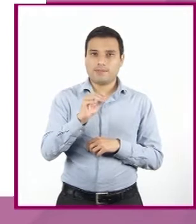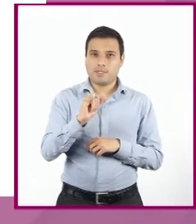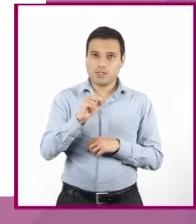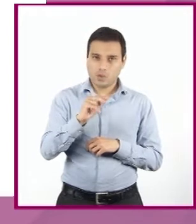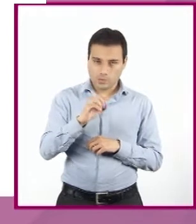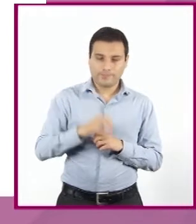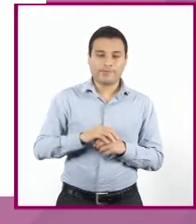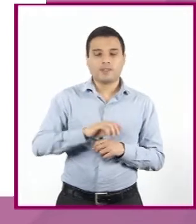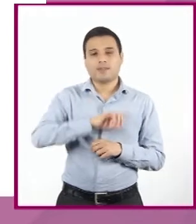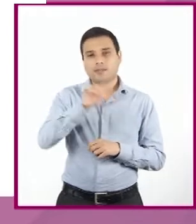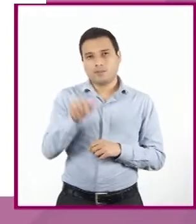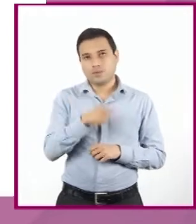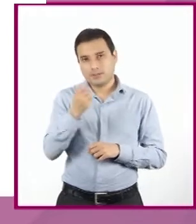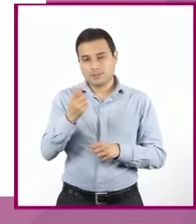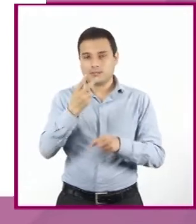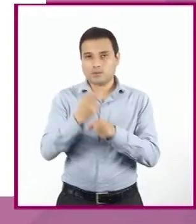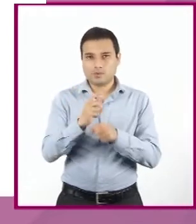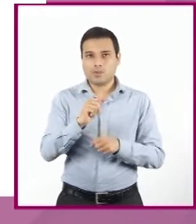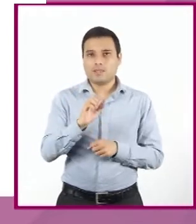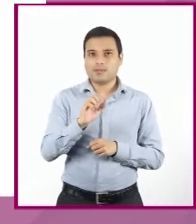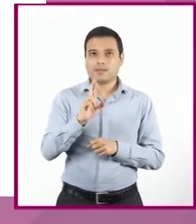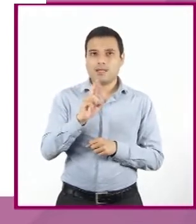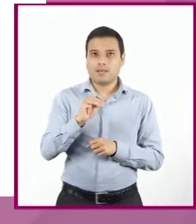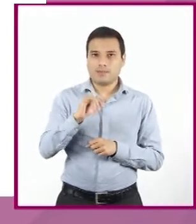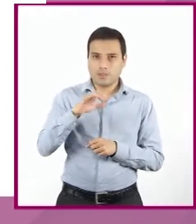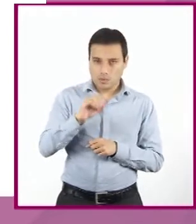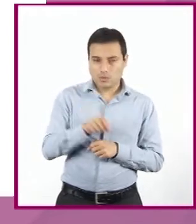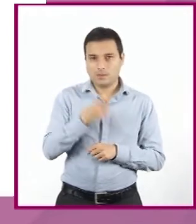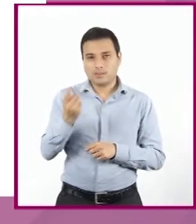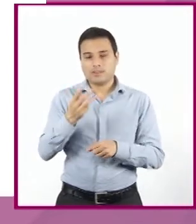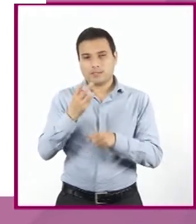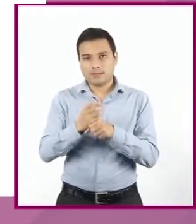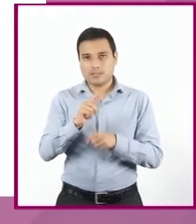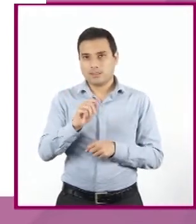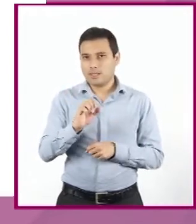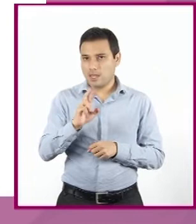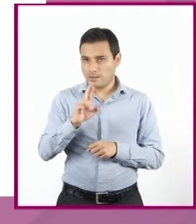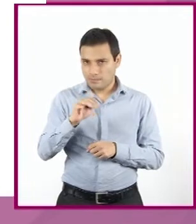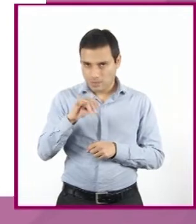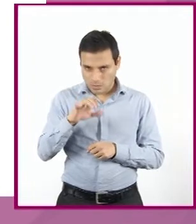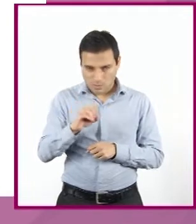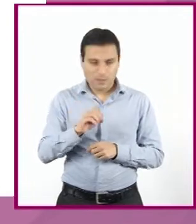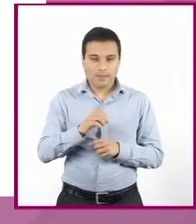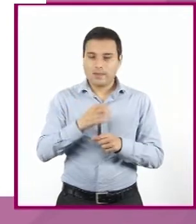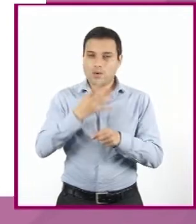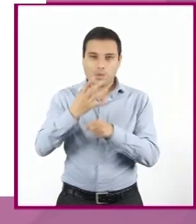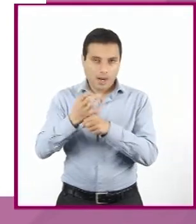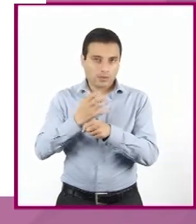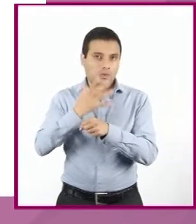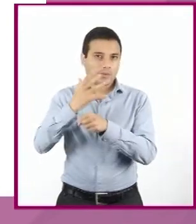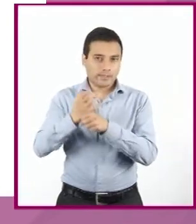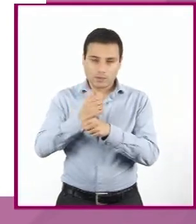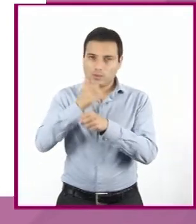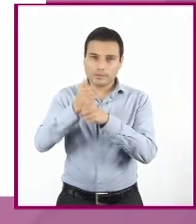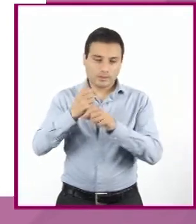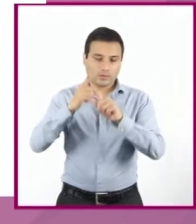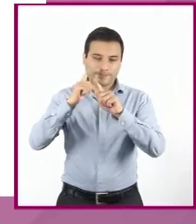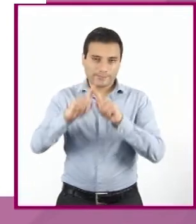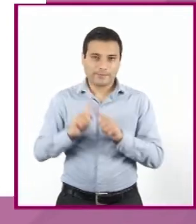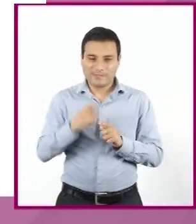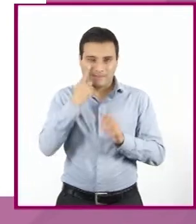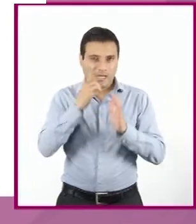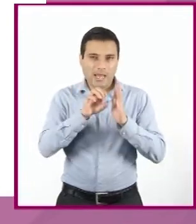segundo término, la figura 3 tercer término y así sucesivamente. Si quisiéramos saber